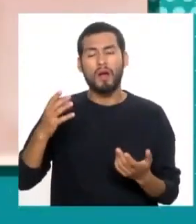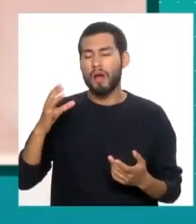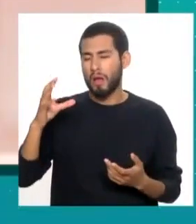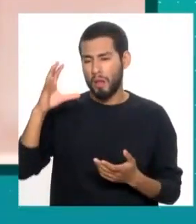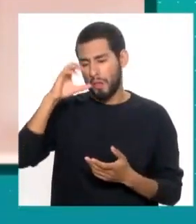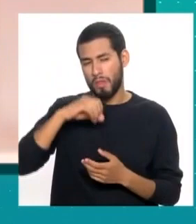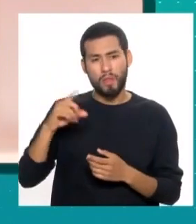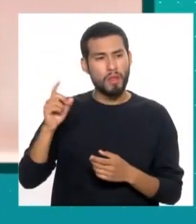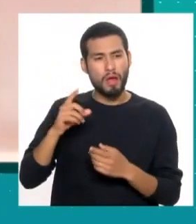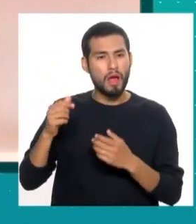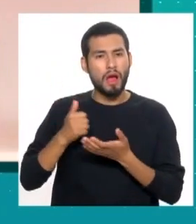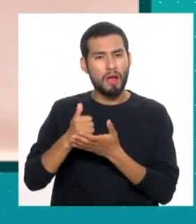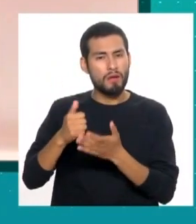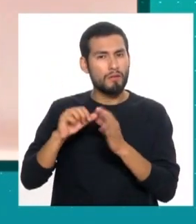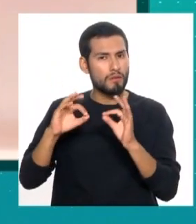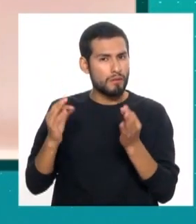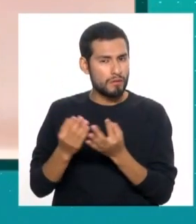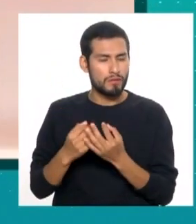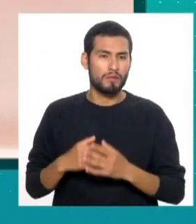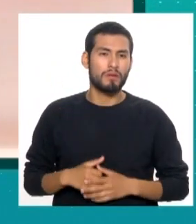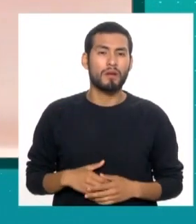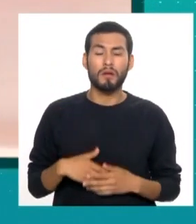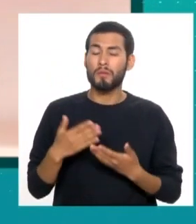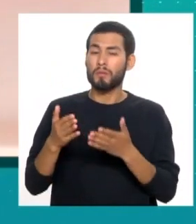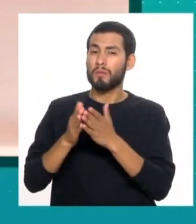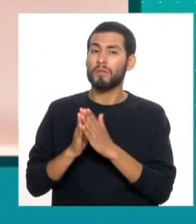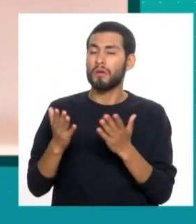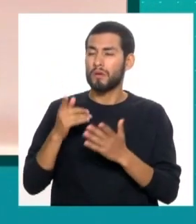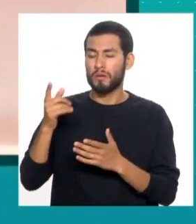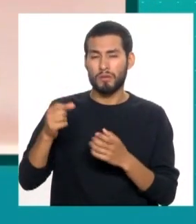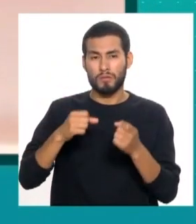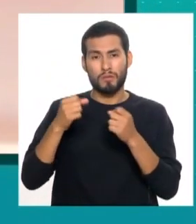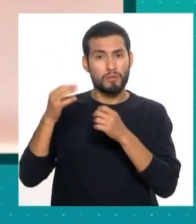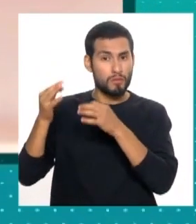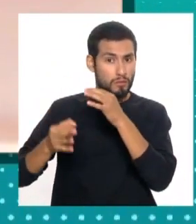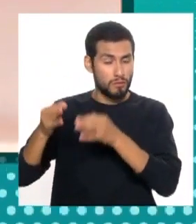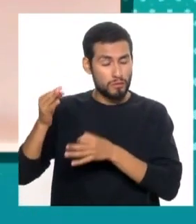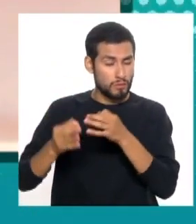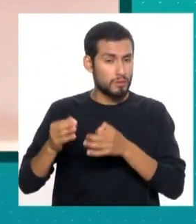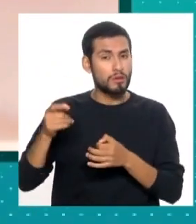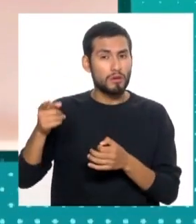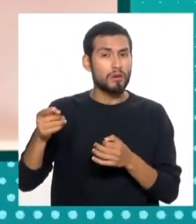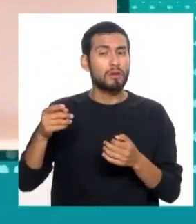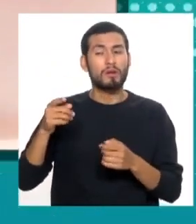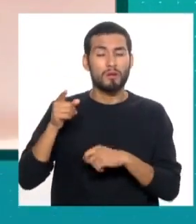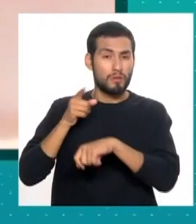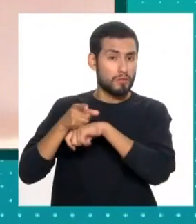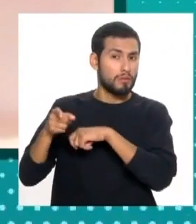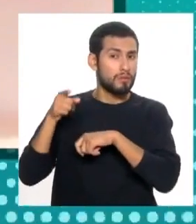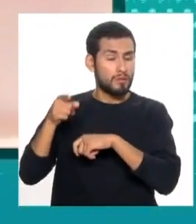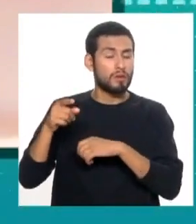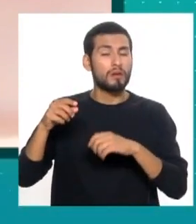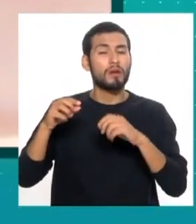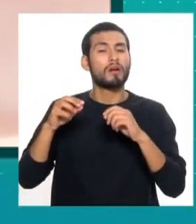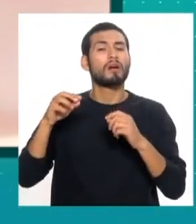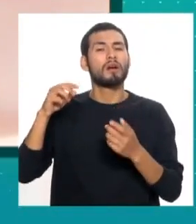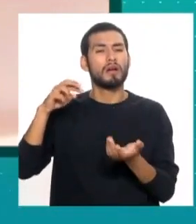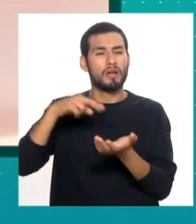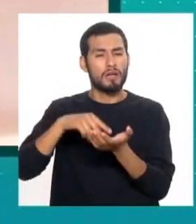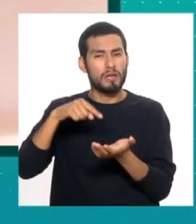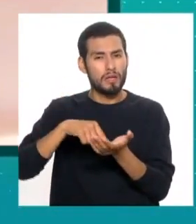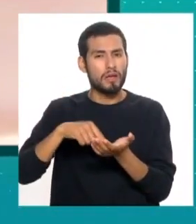a la asistencia familiar, se puede solicitar al Poder Judicial inscribir al demandado en el registro de